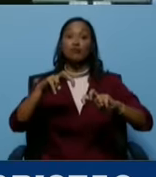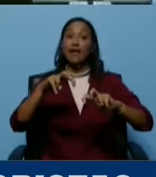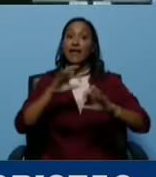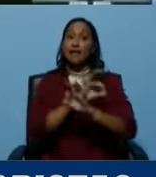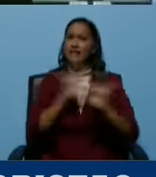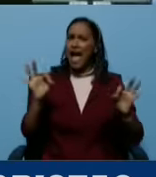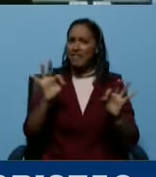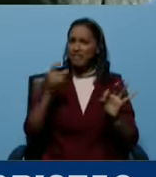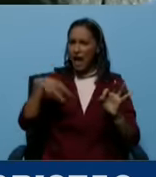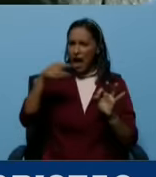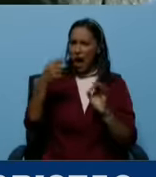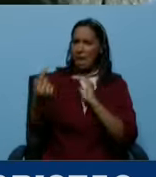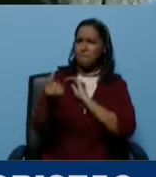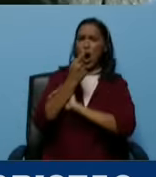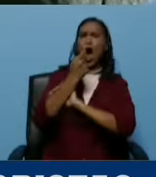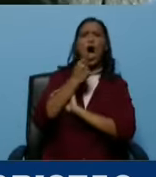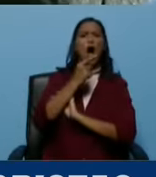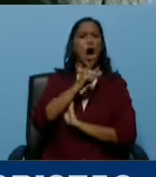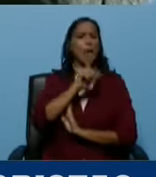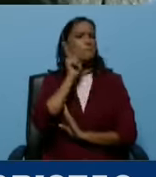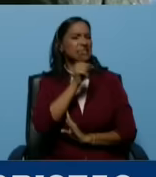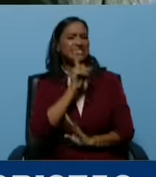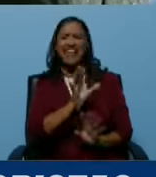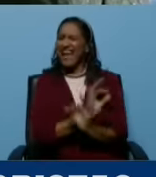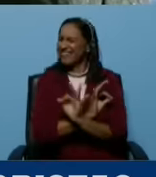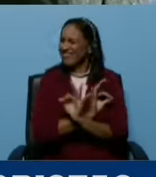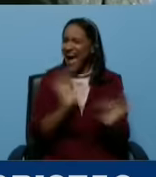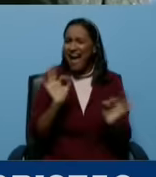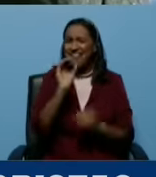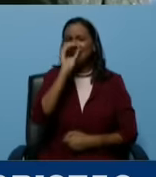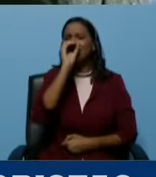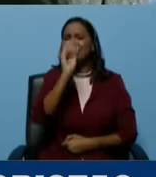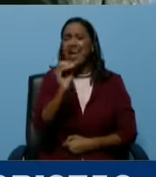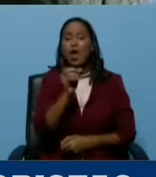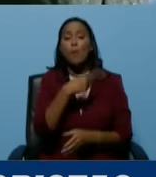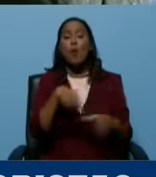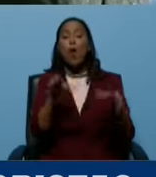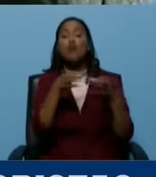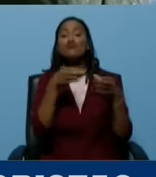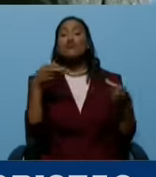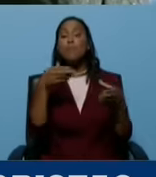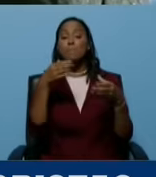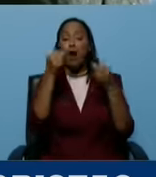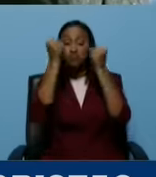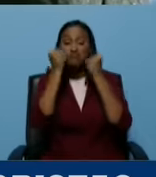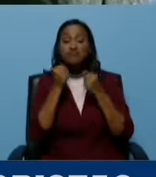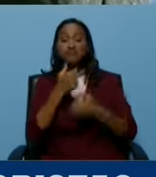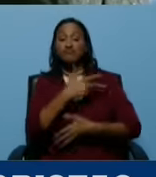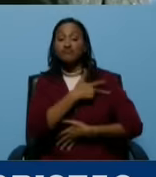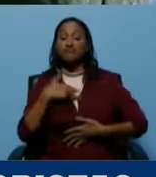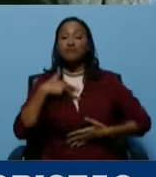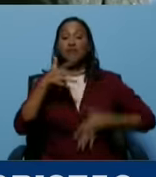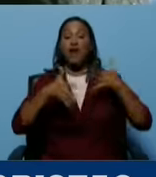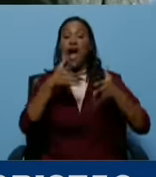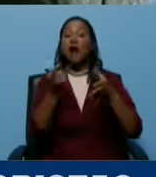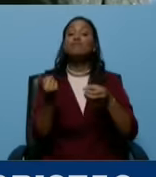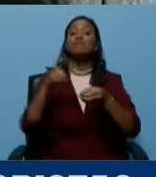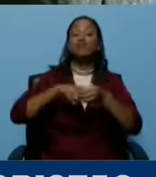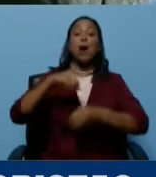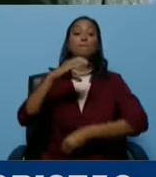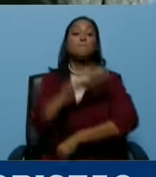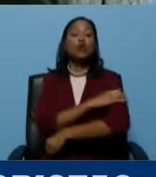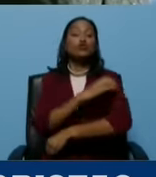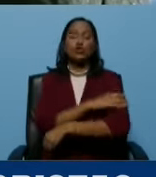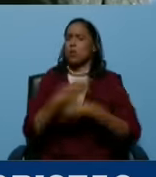refutar, nadie, por los grupos delincuenciales vinculados a la extrema derecha que no les importó,